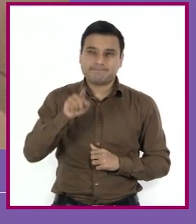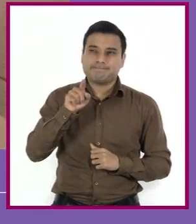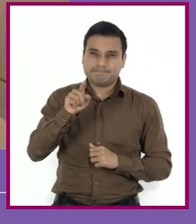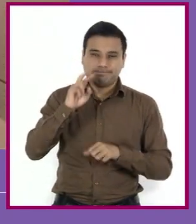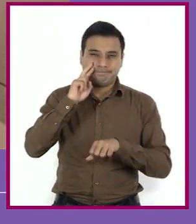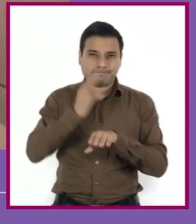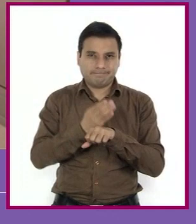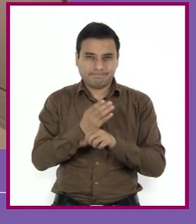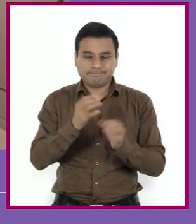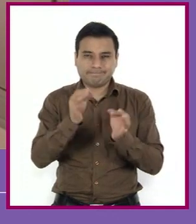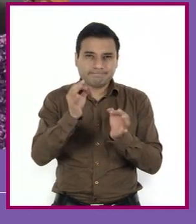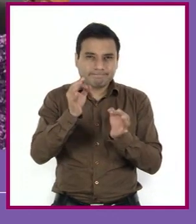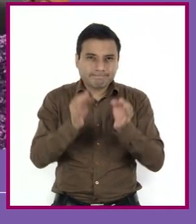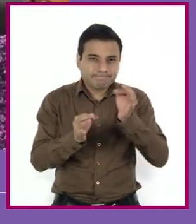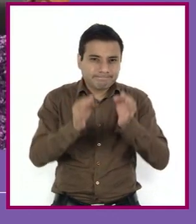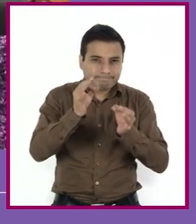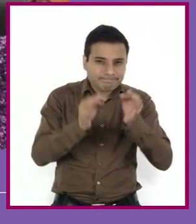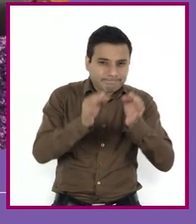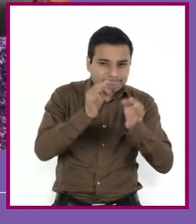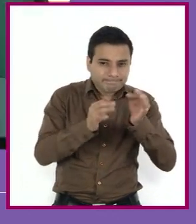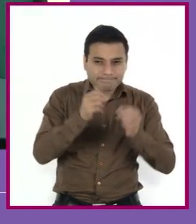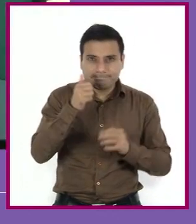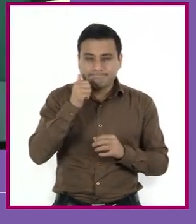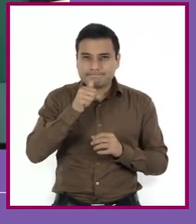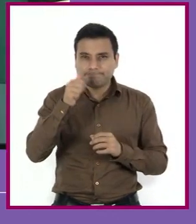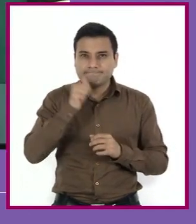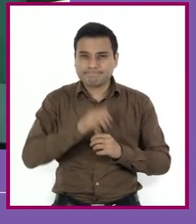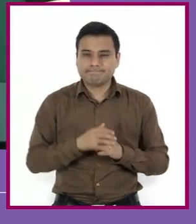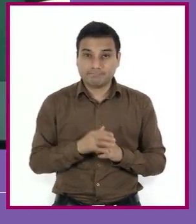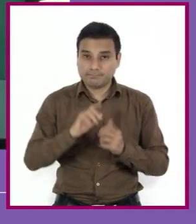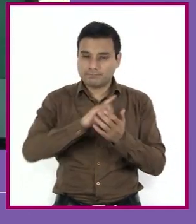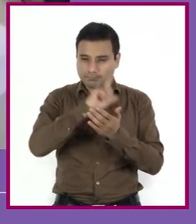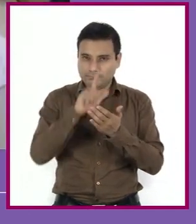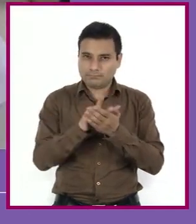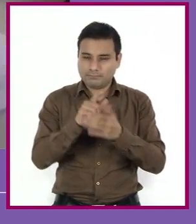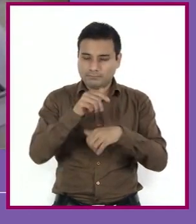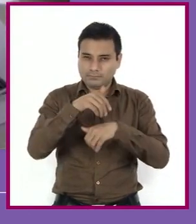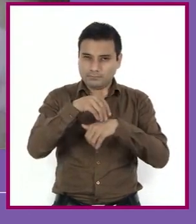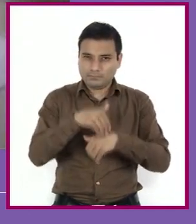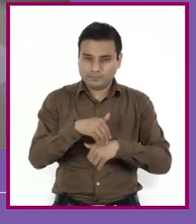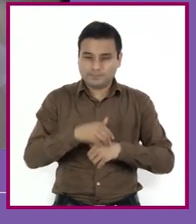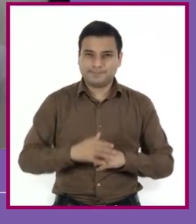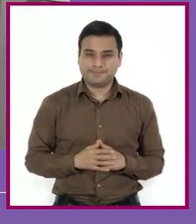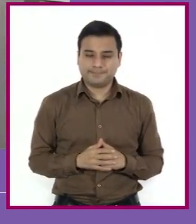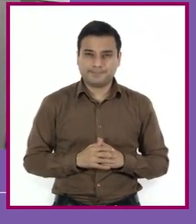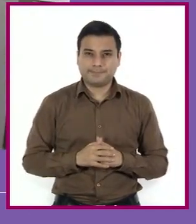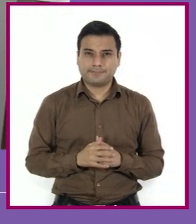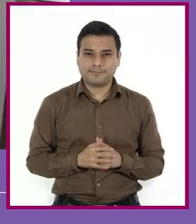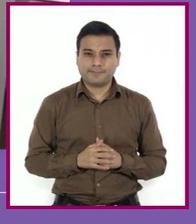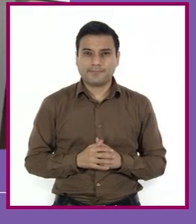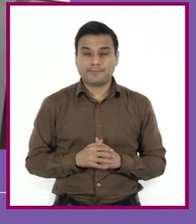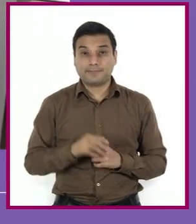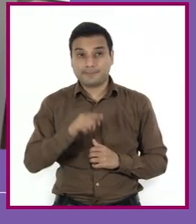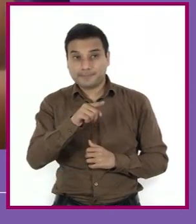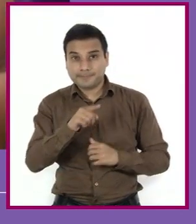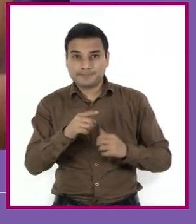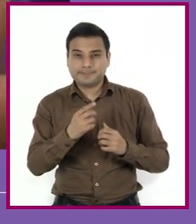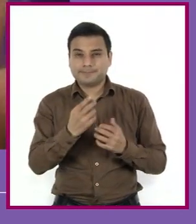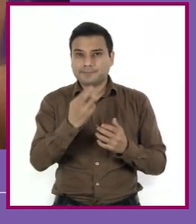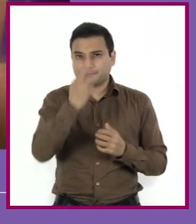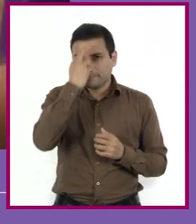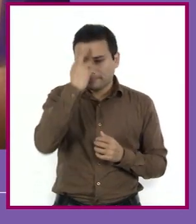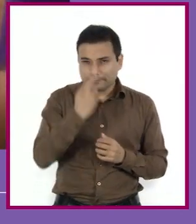justicia en los conflictos que surjan entre la ciudadanía con estricto apego a la ley, sin tener en cuenta aspectos como